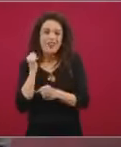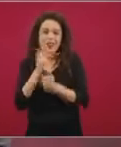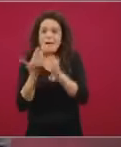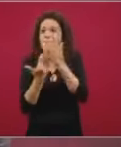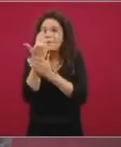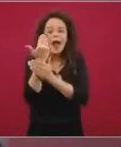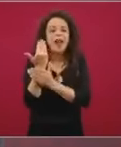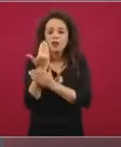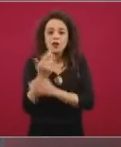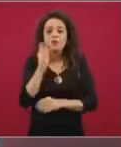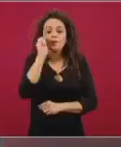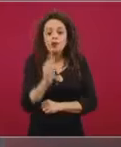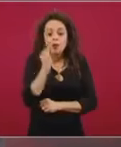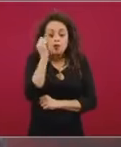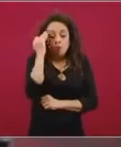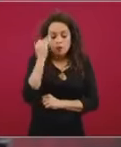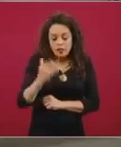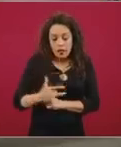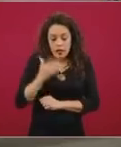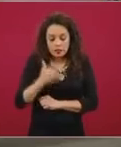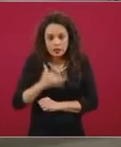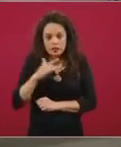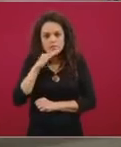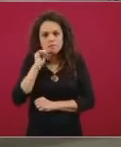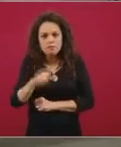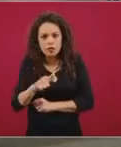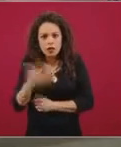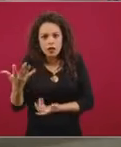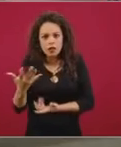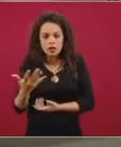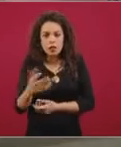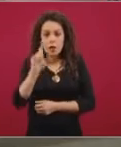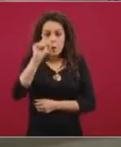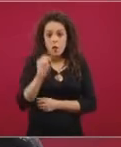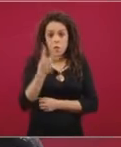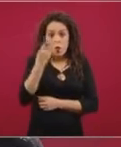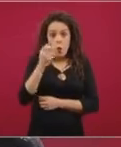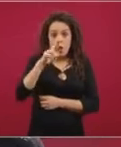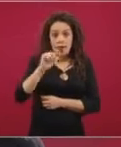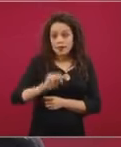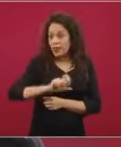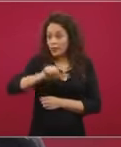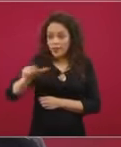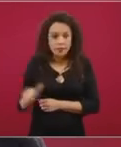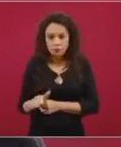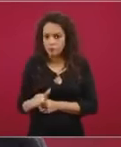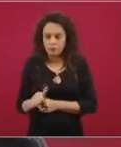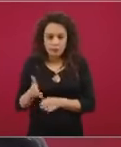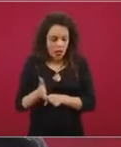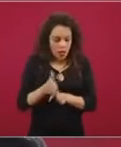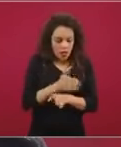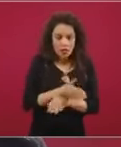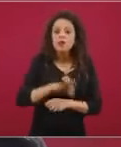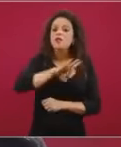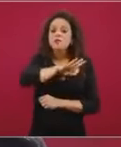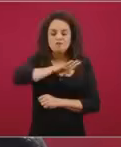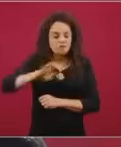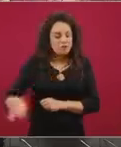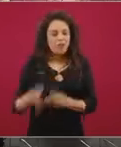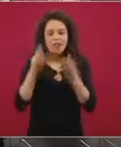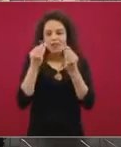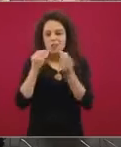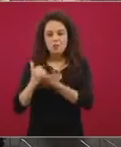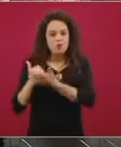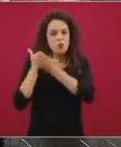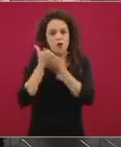con sus síntomas, deseablemente no más de 24 horas después de que inició con sus síntomas, hay todavía mucho que se puede hacer,